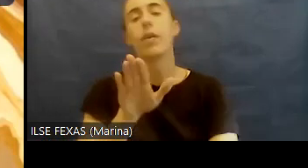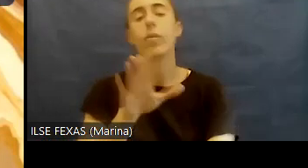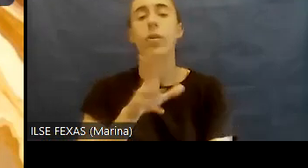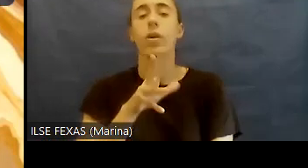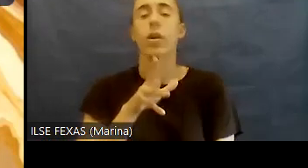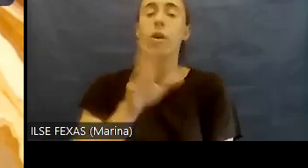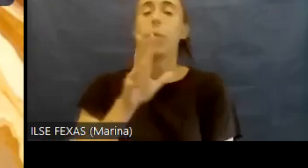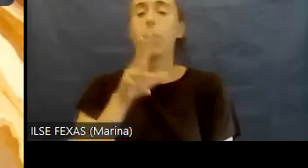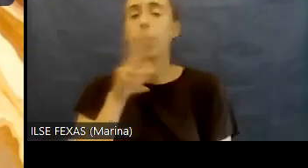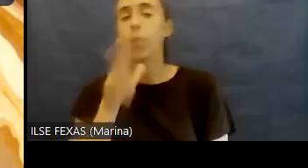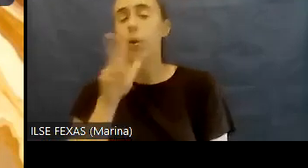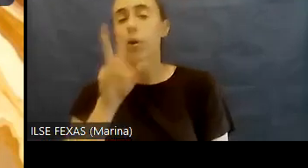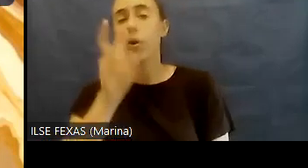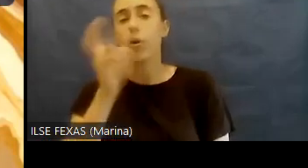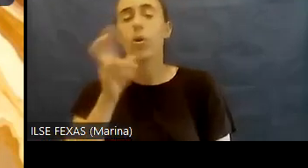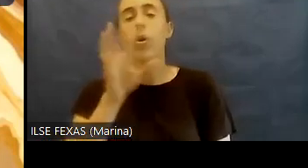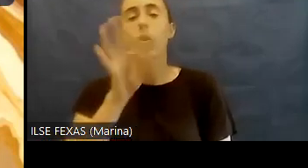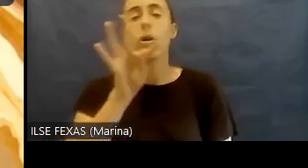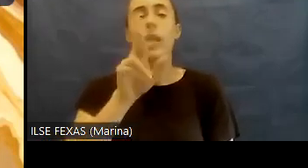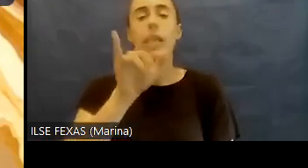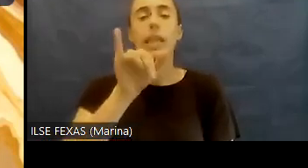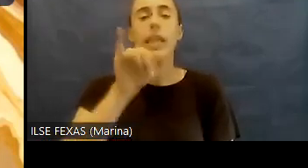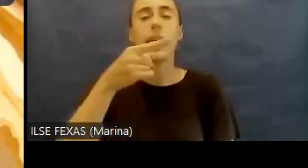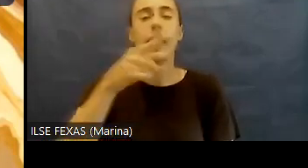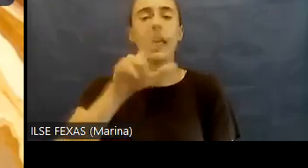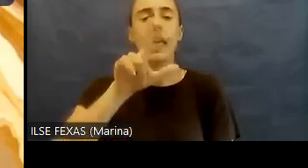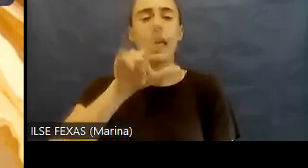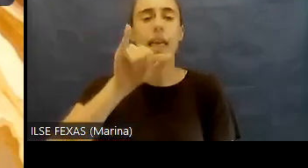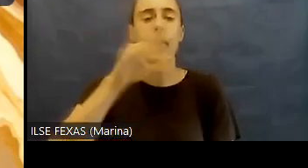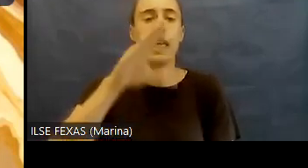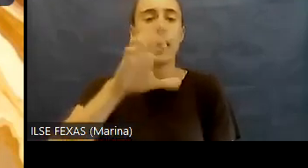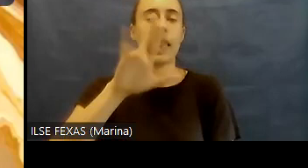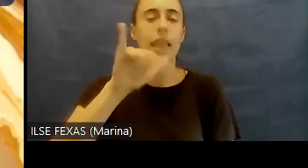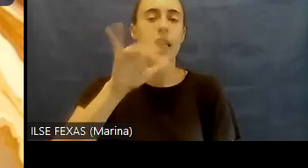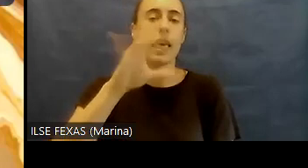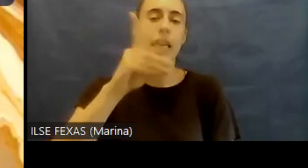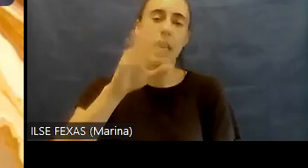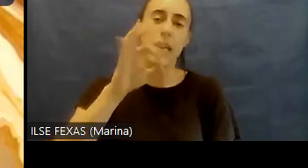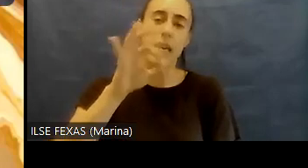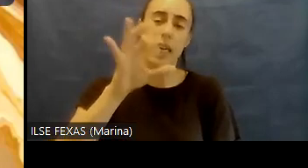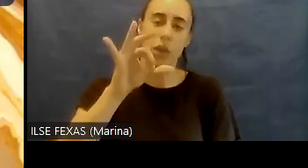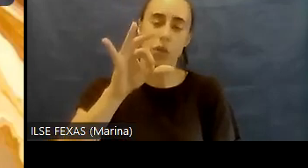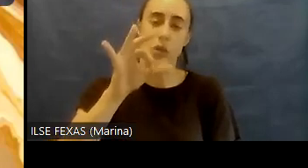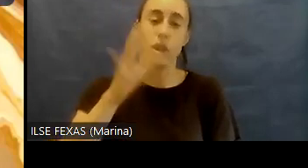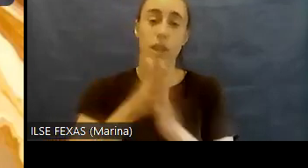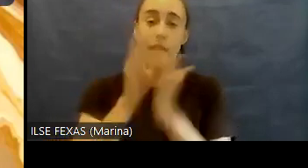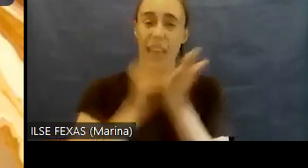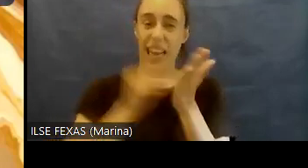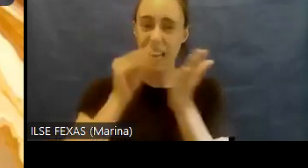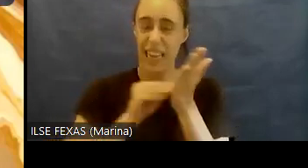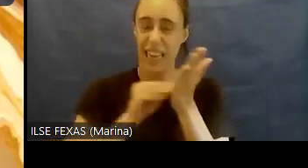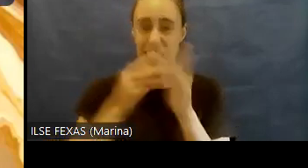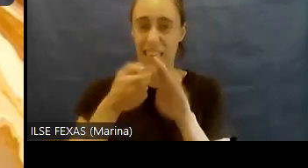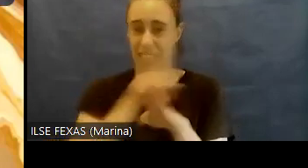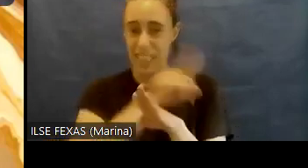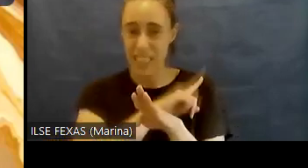de un exceso de triglicéridos, es decir, hay excesiva grasa a nivel circulatorio, esa sangre acaba pasando por el